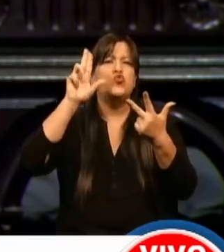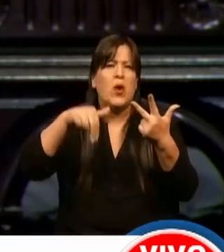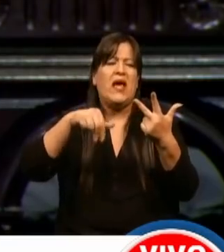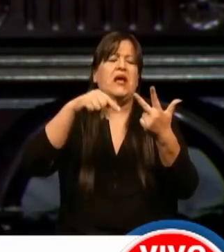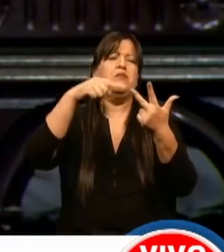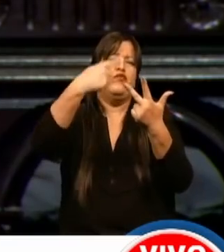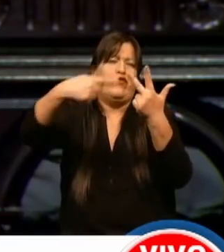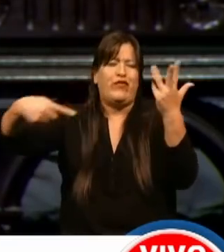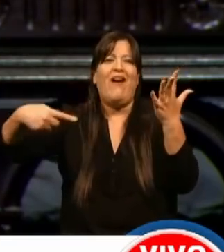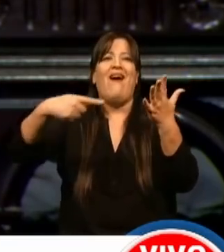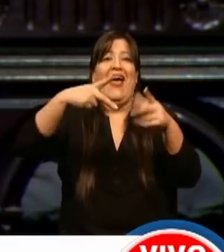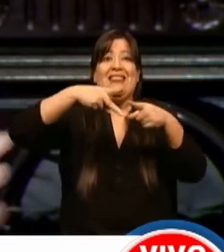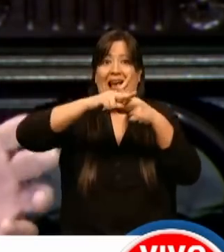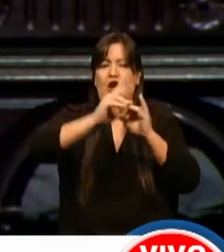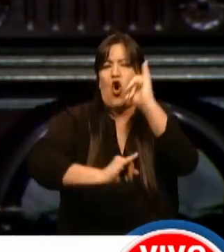tantos otros,